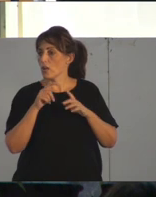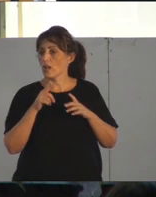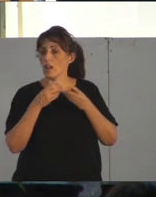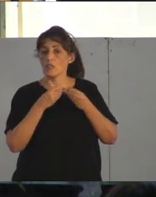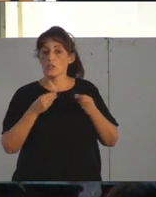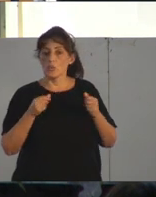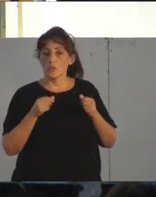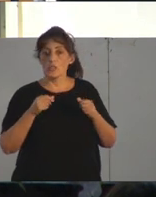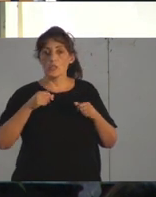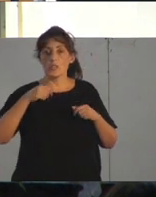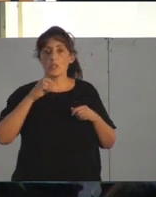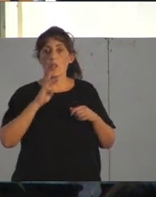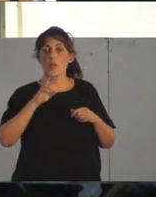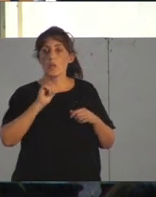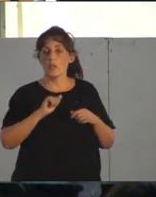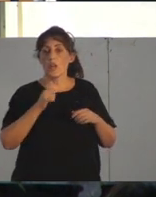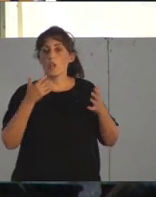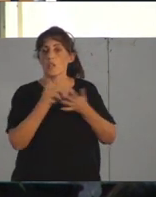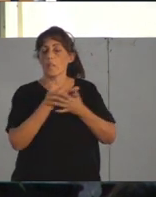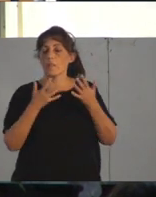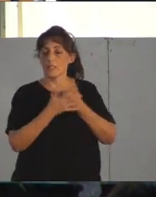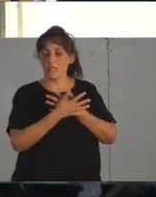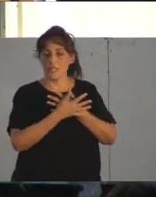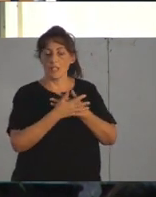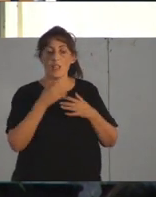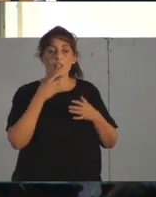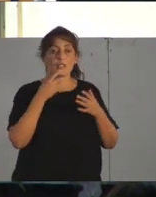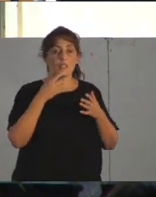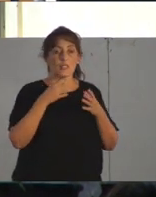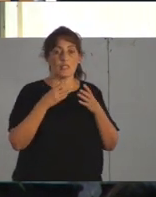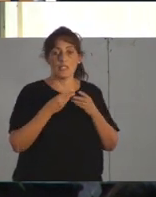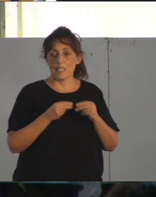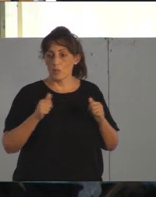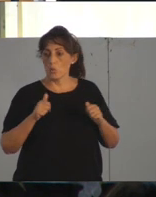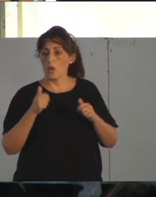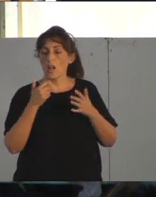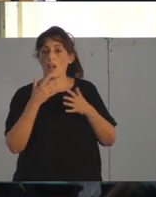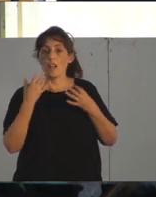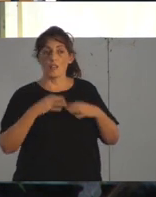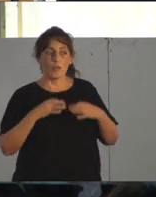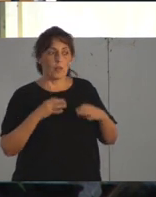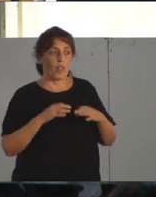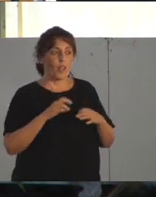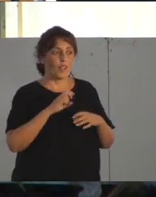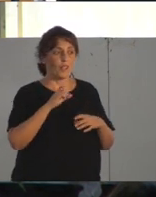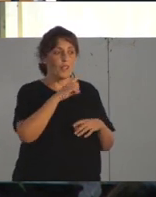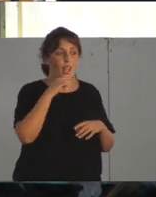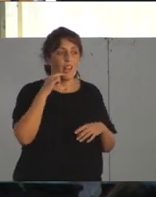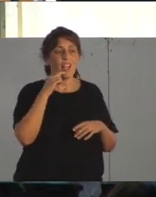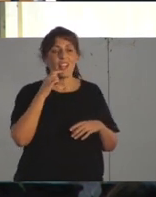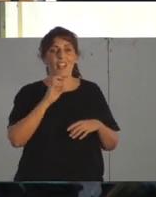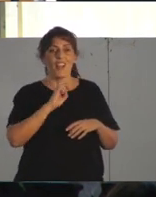textura pudín y la textura néctar. La textura miel, como la miel, gotea. La